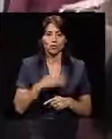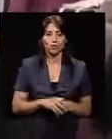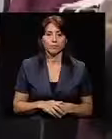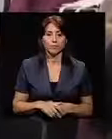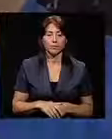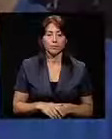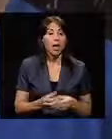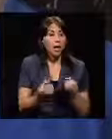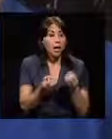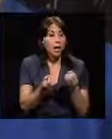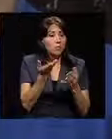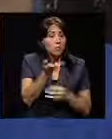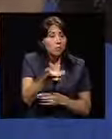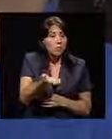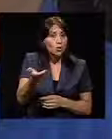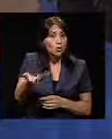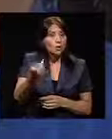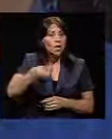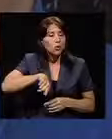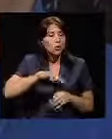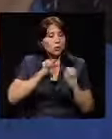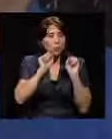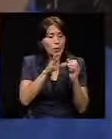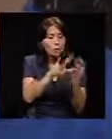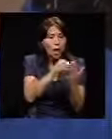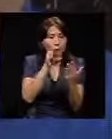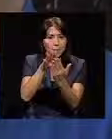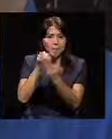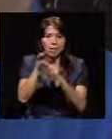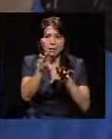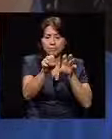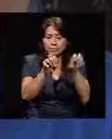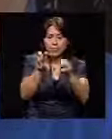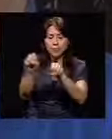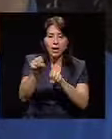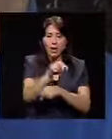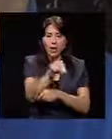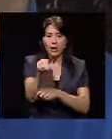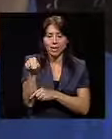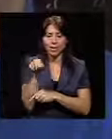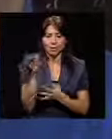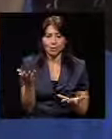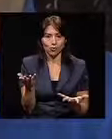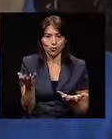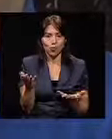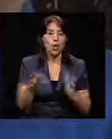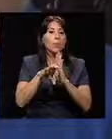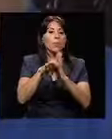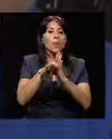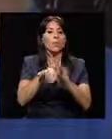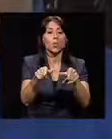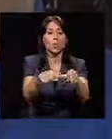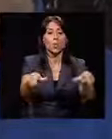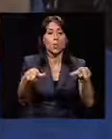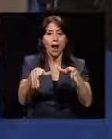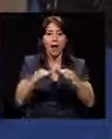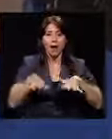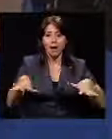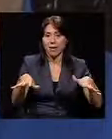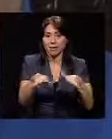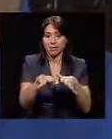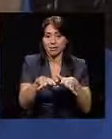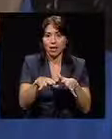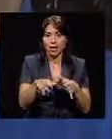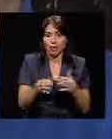Hay muchas cosas que definitivamente de nuestros compañeros podemos aprender en lo que toca al desempeño en espacios en los cuales en Costa Rica en